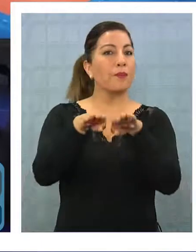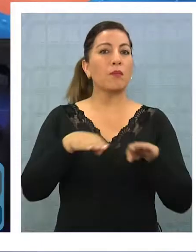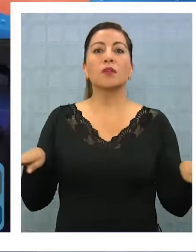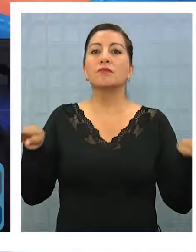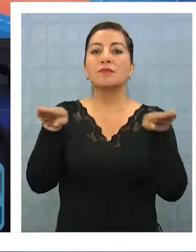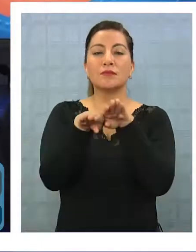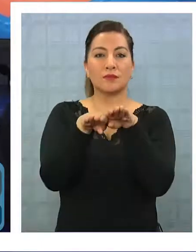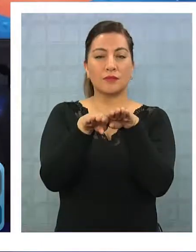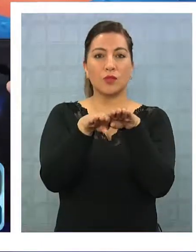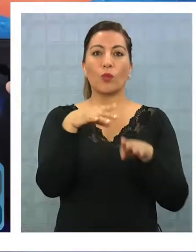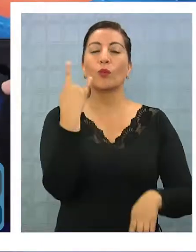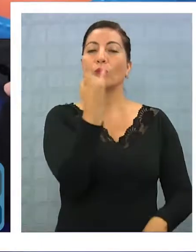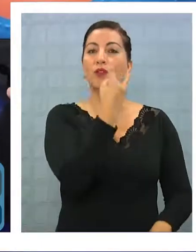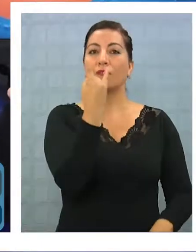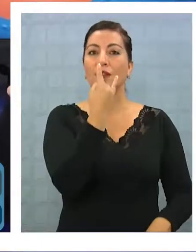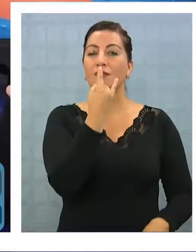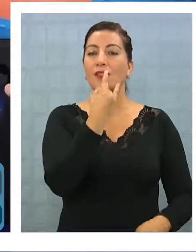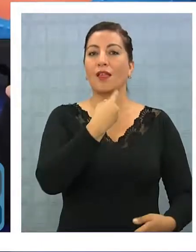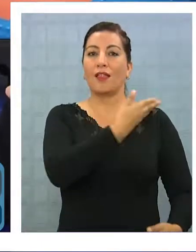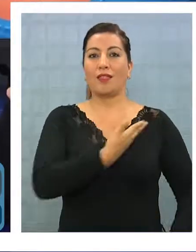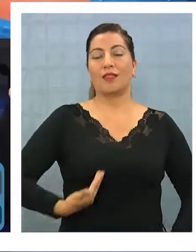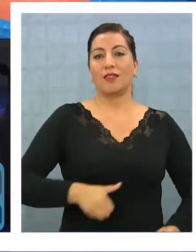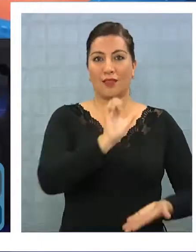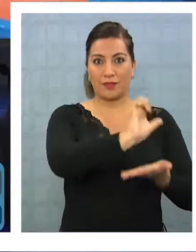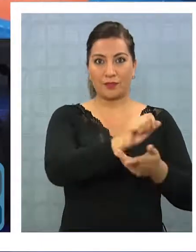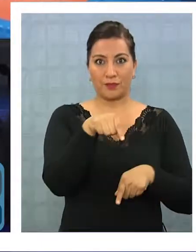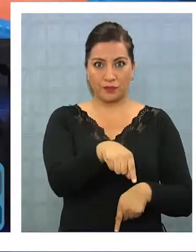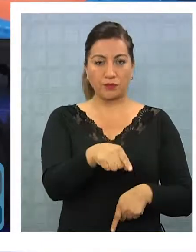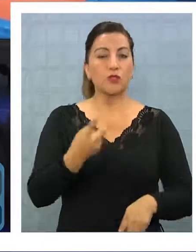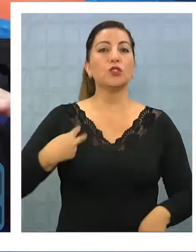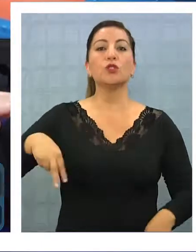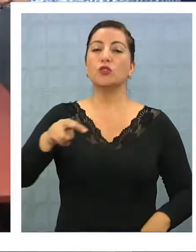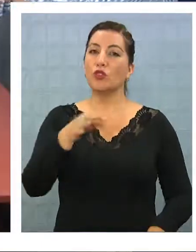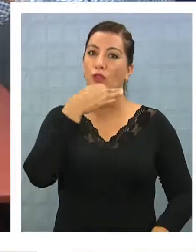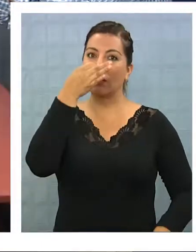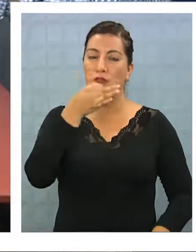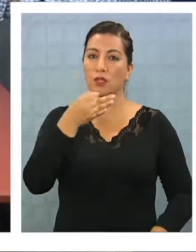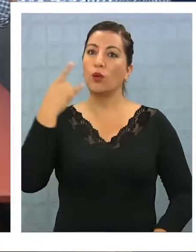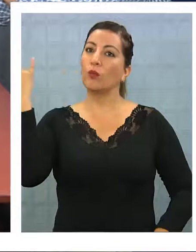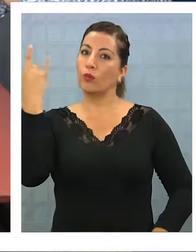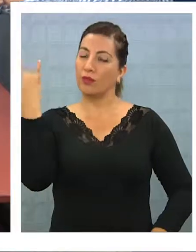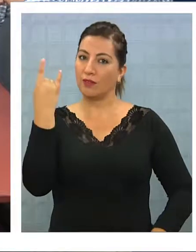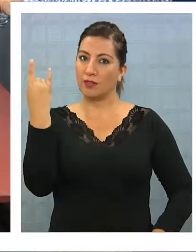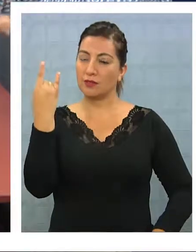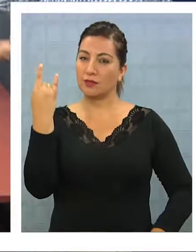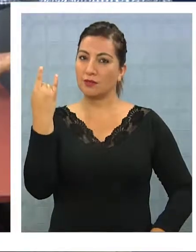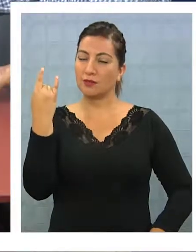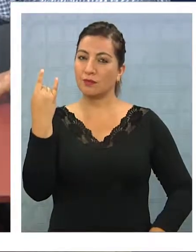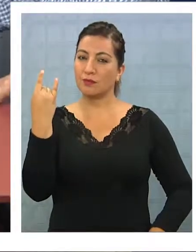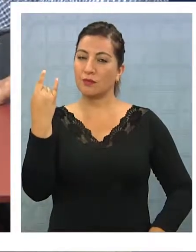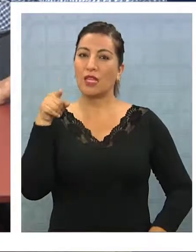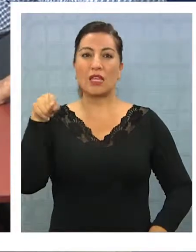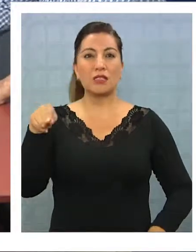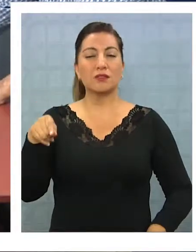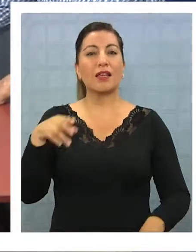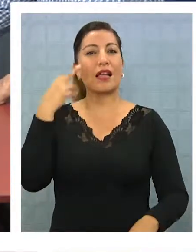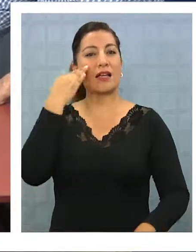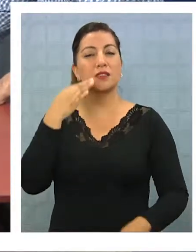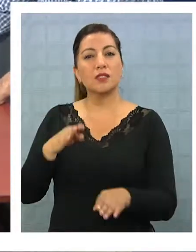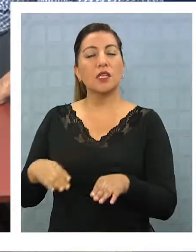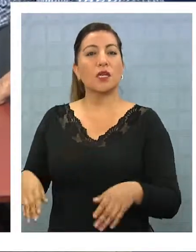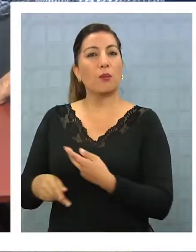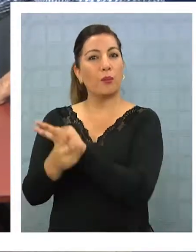mismo nivel de una universidad estatal. Estamos hablando de privadas, digamos, con un carácter público